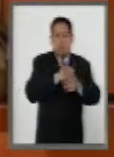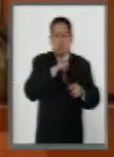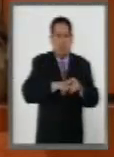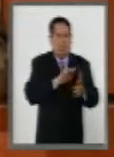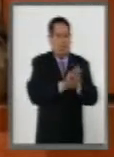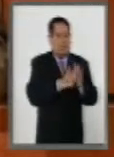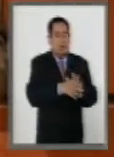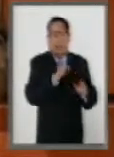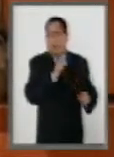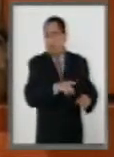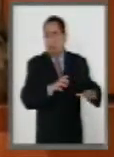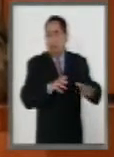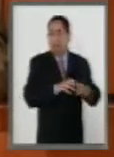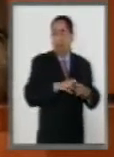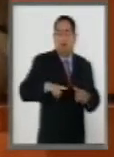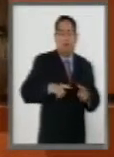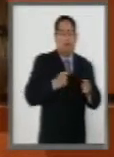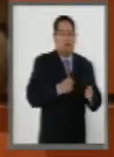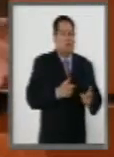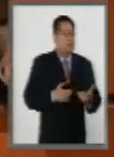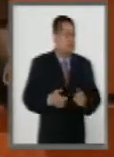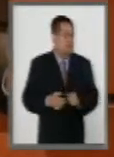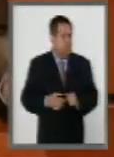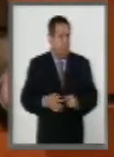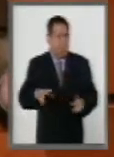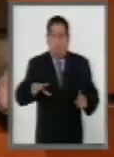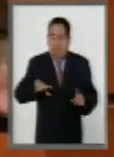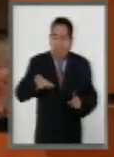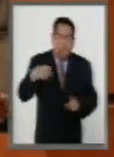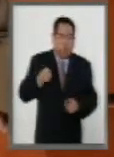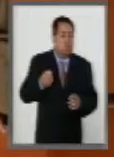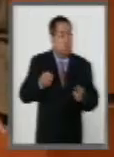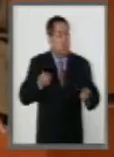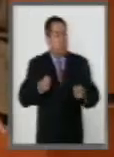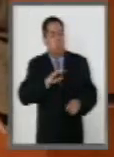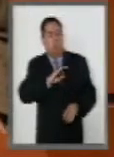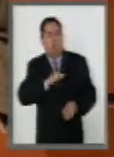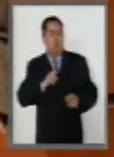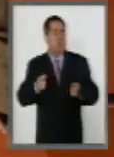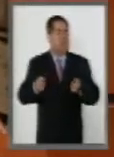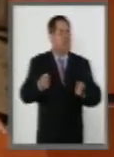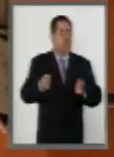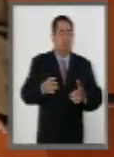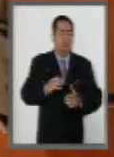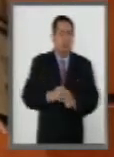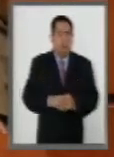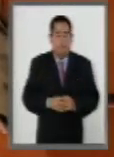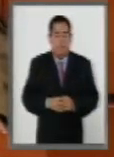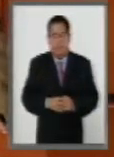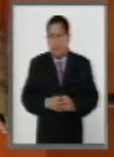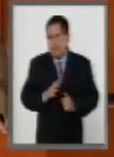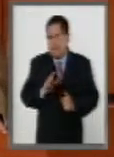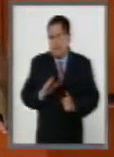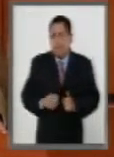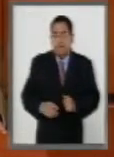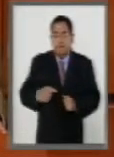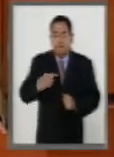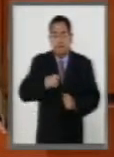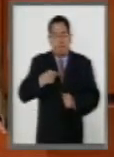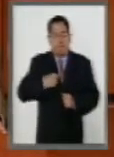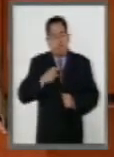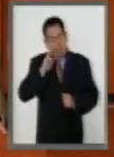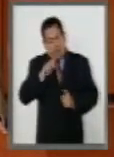nacional. Un abuso permanente del poder. Yo voy a